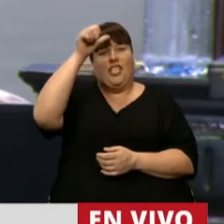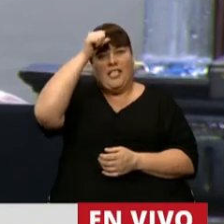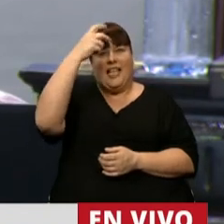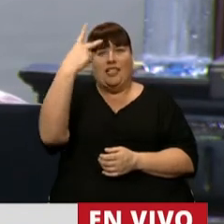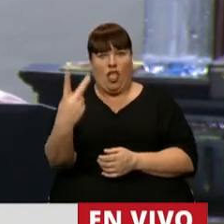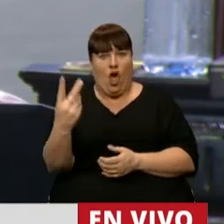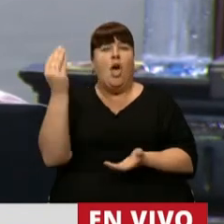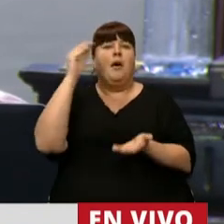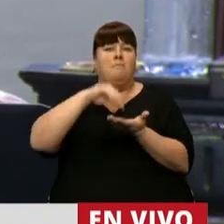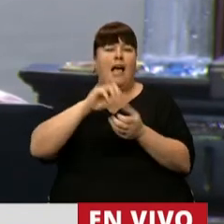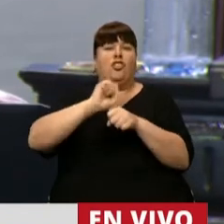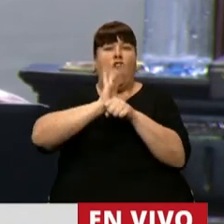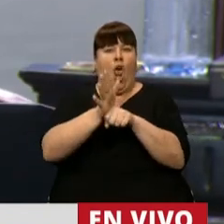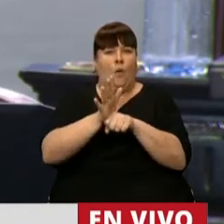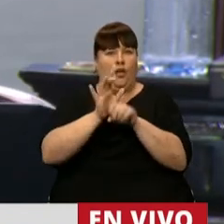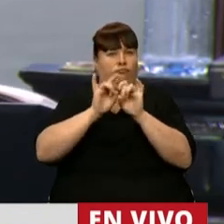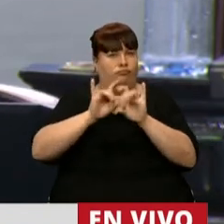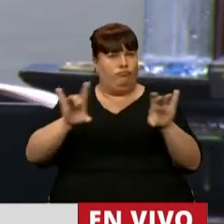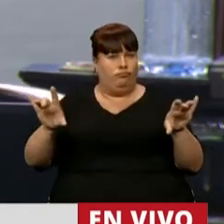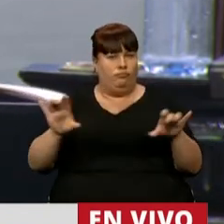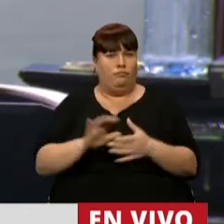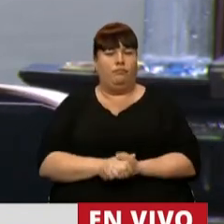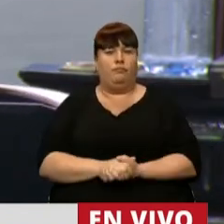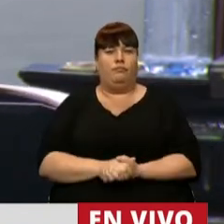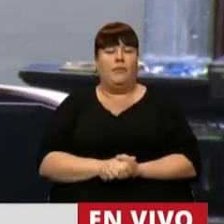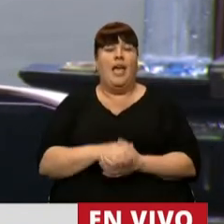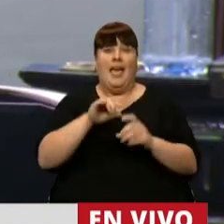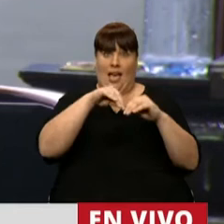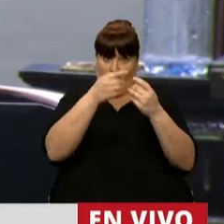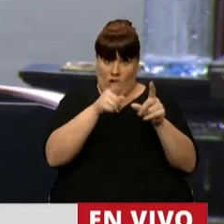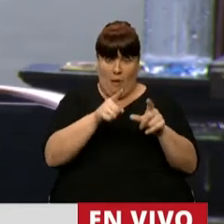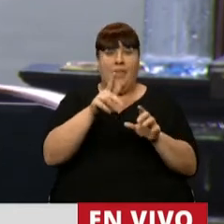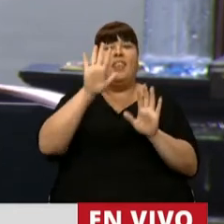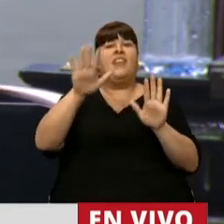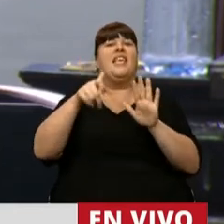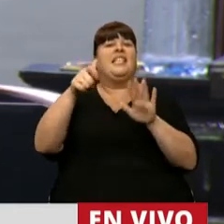43.562 nuevos casos de coronavirus, de los cuales